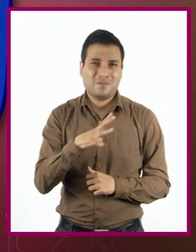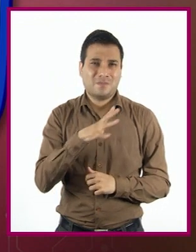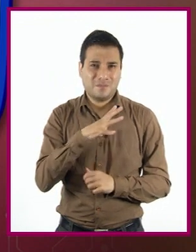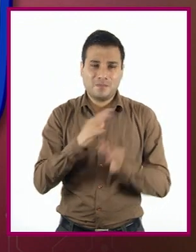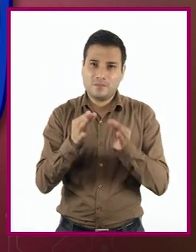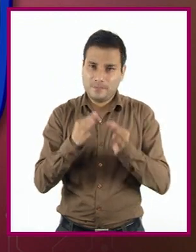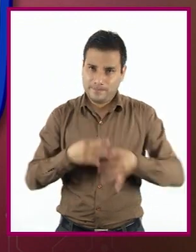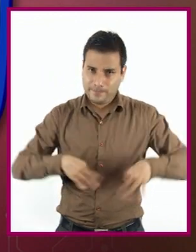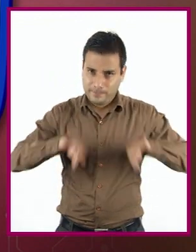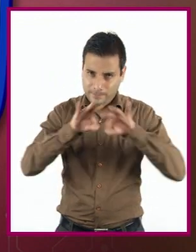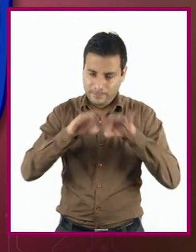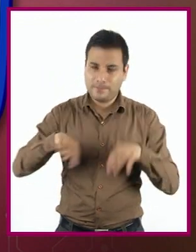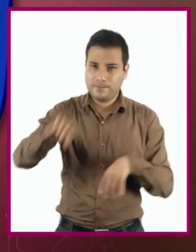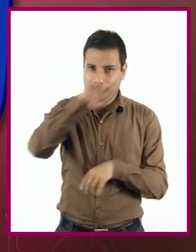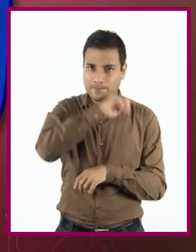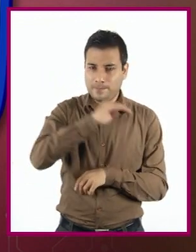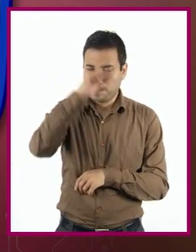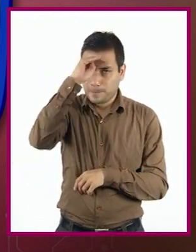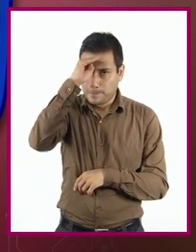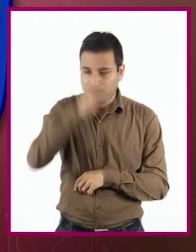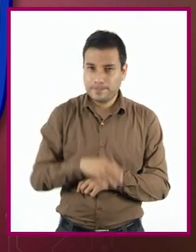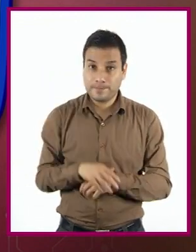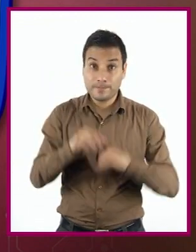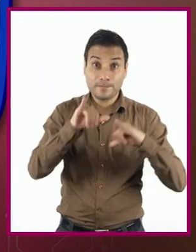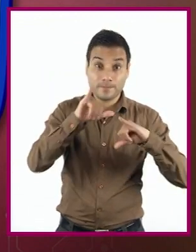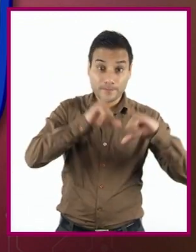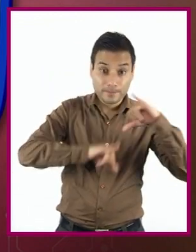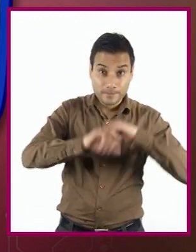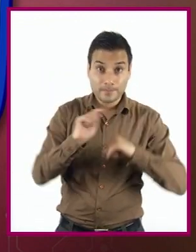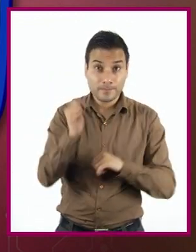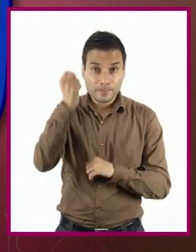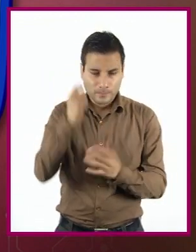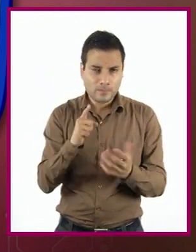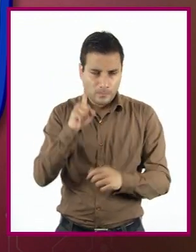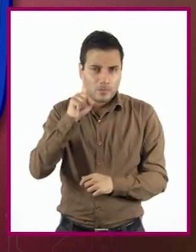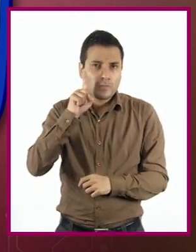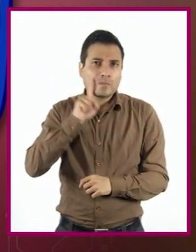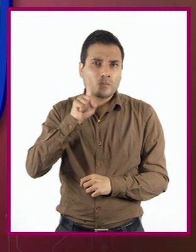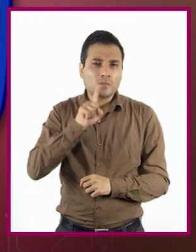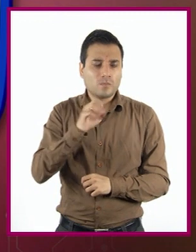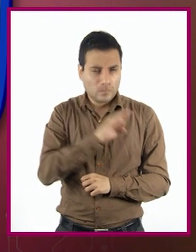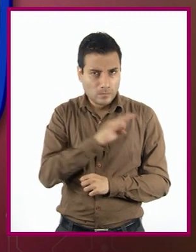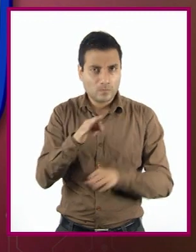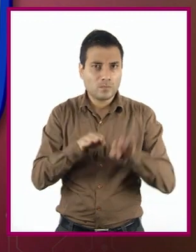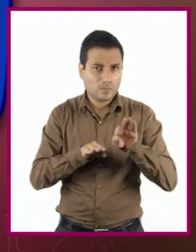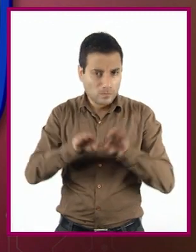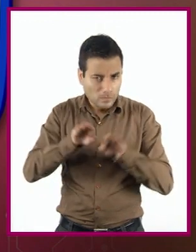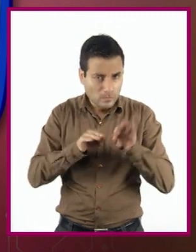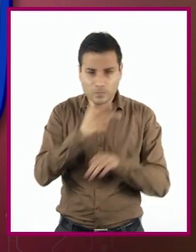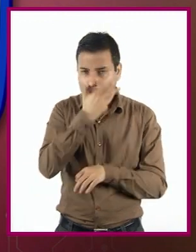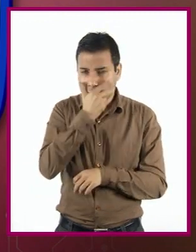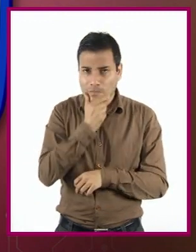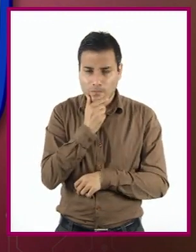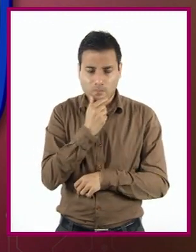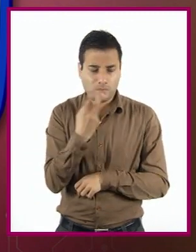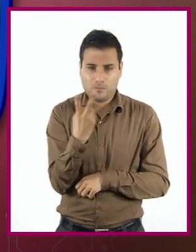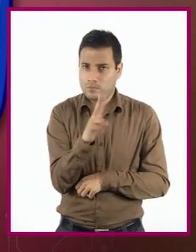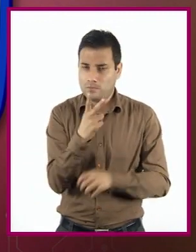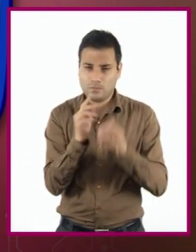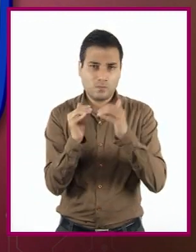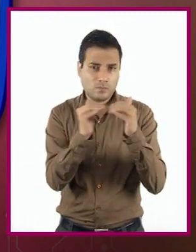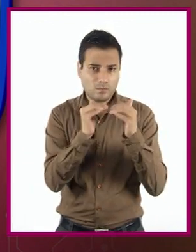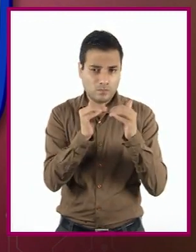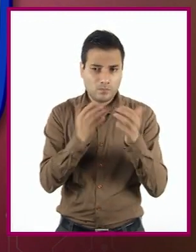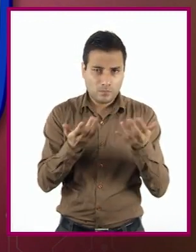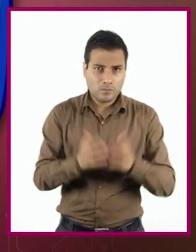pensar y saber que la ciencia y la tecnología son lugares para las mujeres tanto como lo son para los hombres, y pues nos toca hacer un